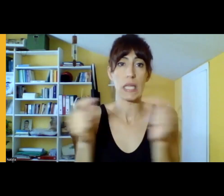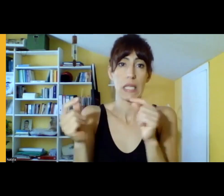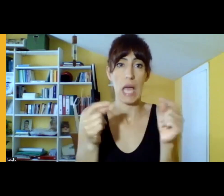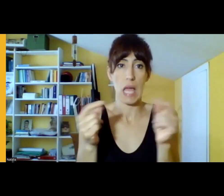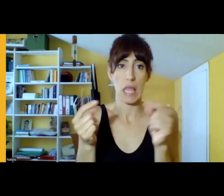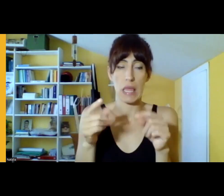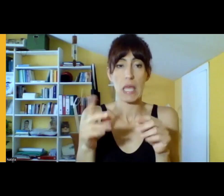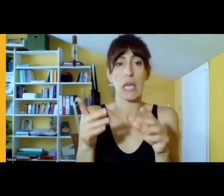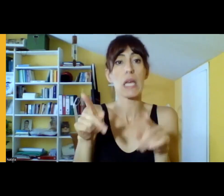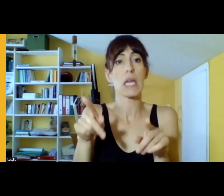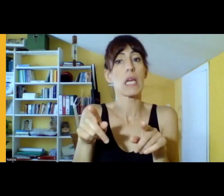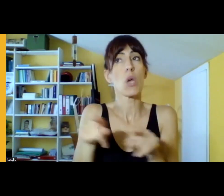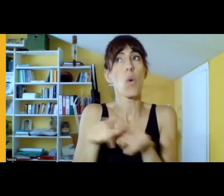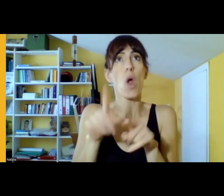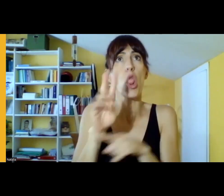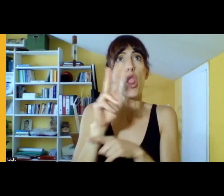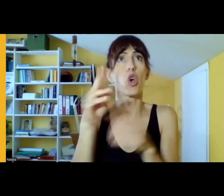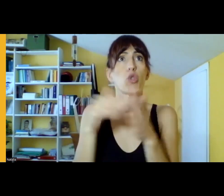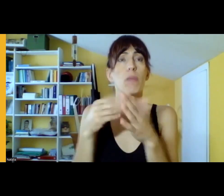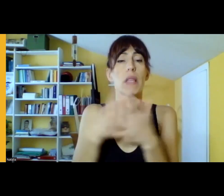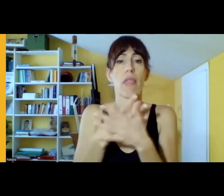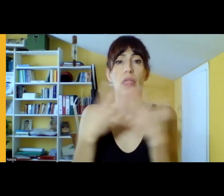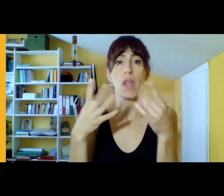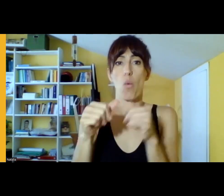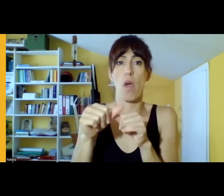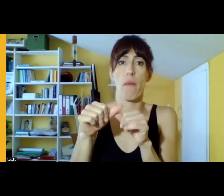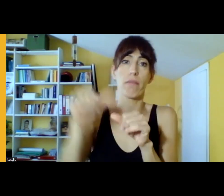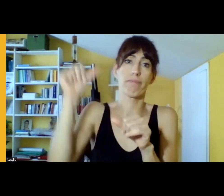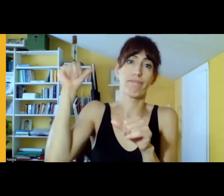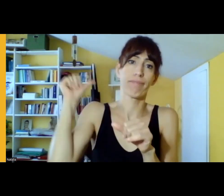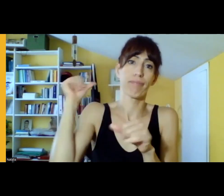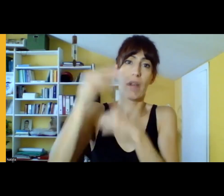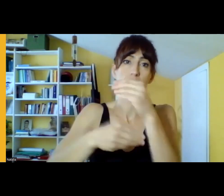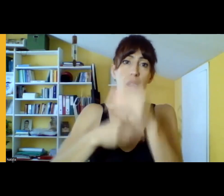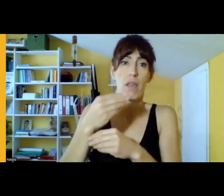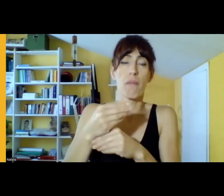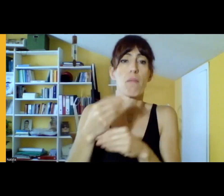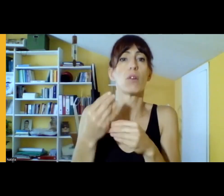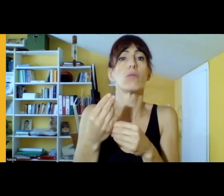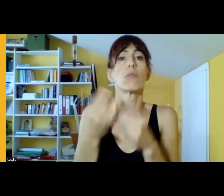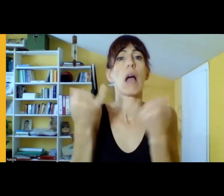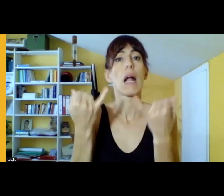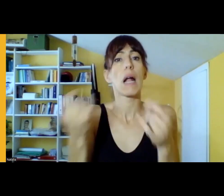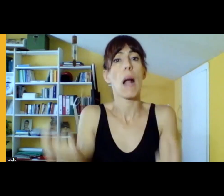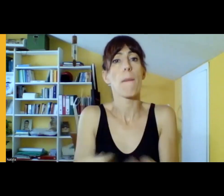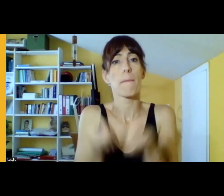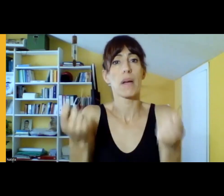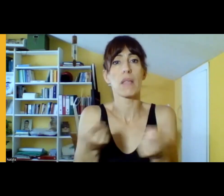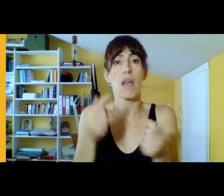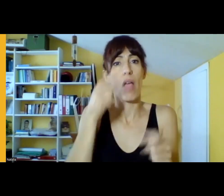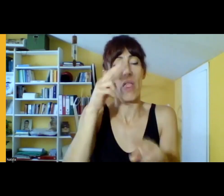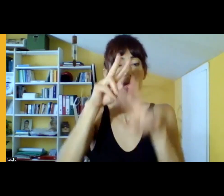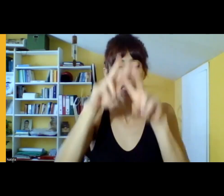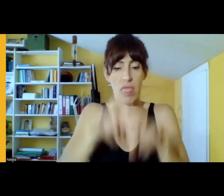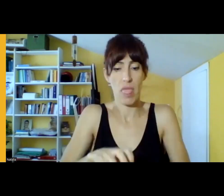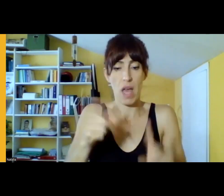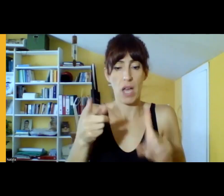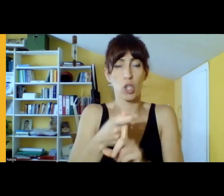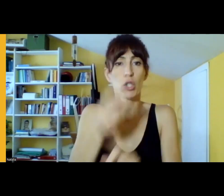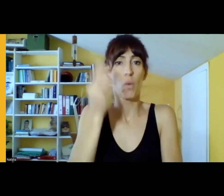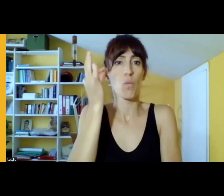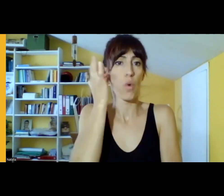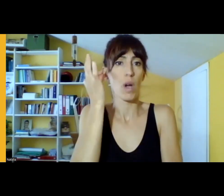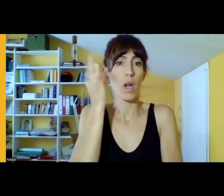ejemplo en 2019 se hizo la campaña Diagnóstico Mujer, que fue el fruto del trabajo con grupos